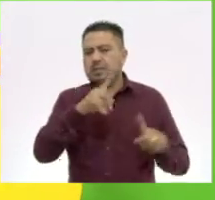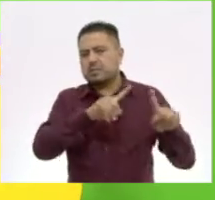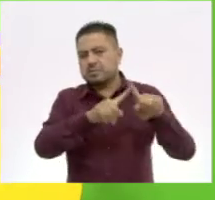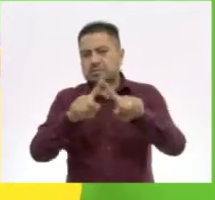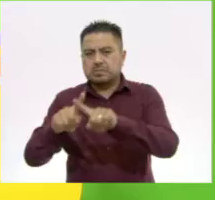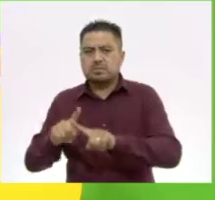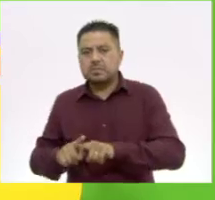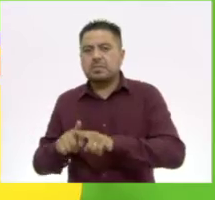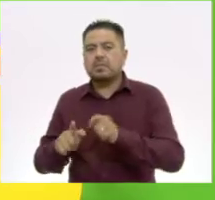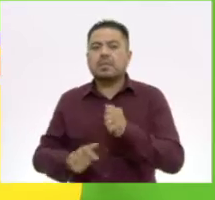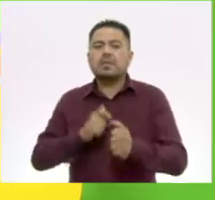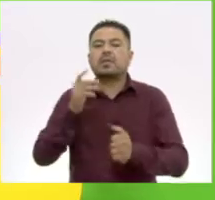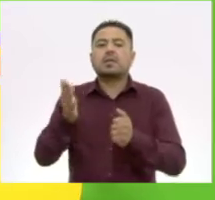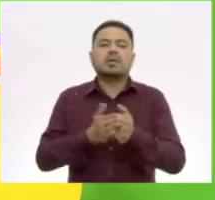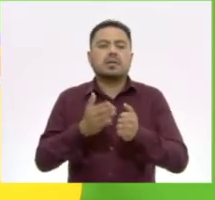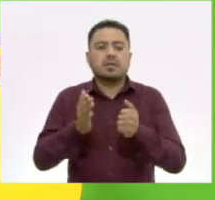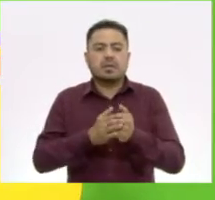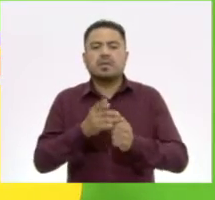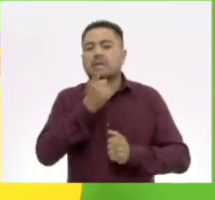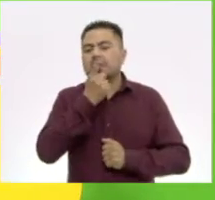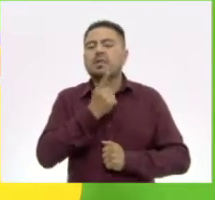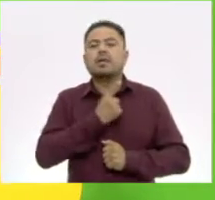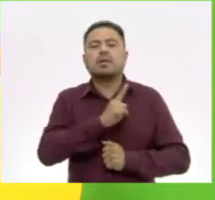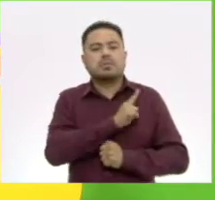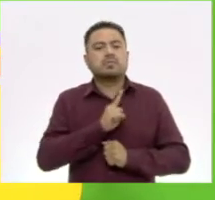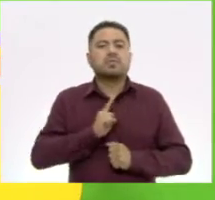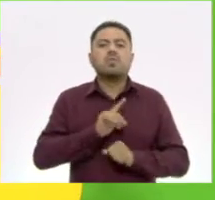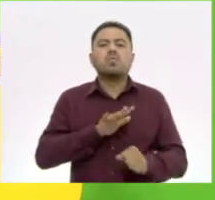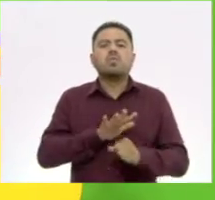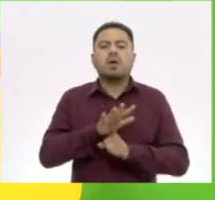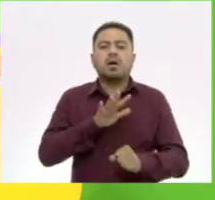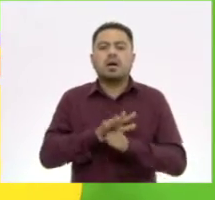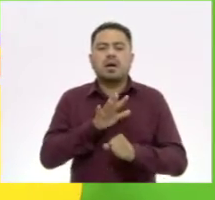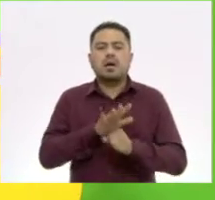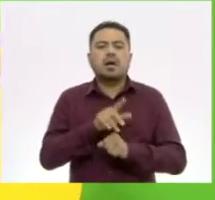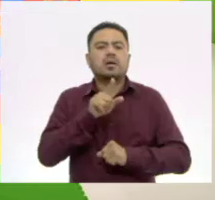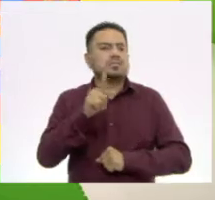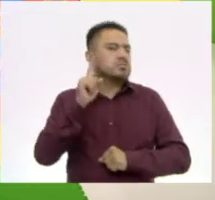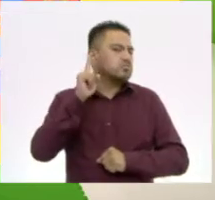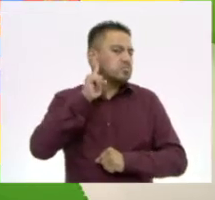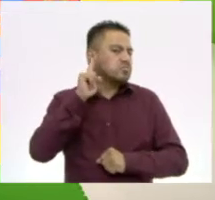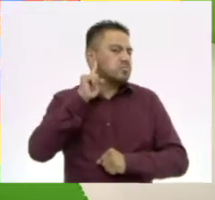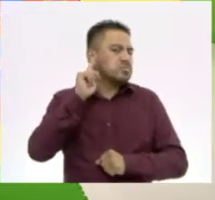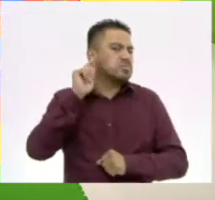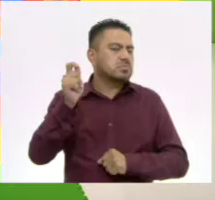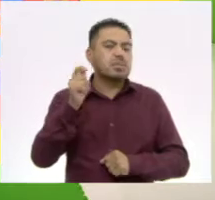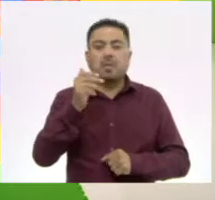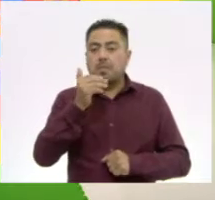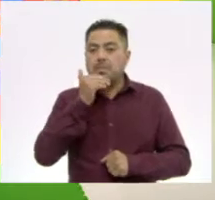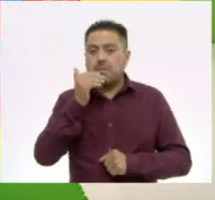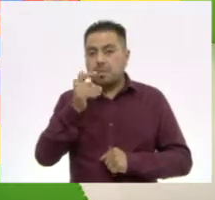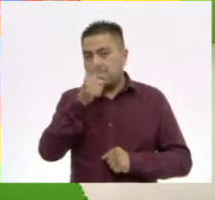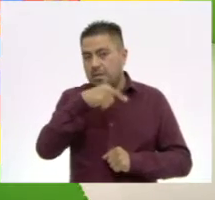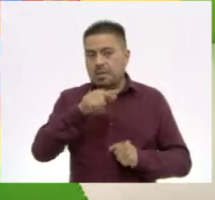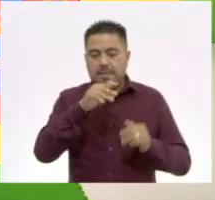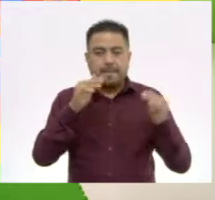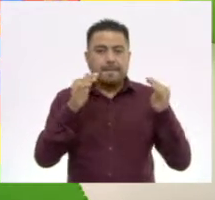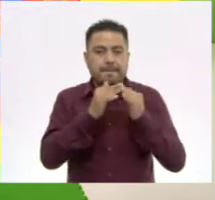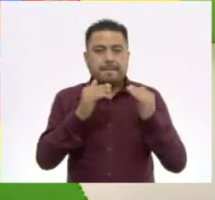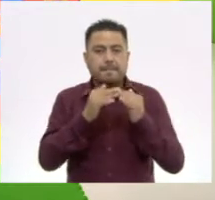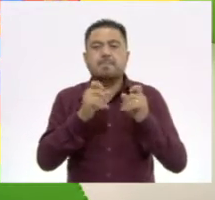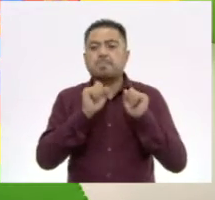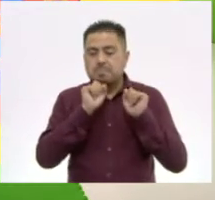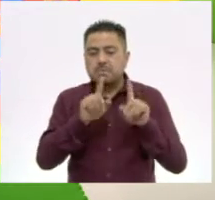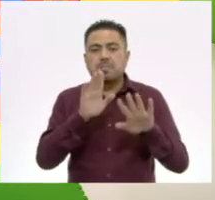y posteriormente me tendrás que decir cuáles fueron los que escuchaste muy bien en casa estén también